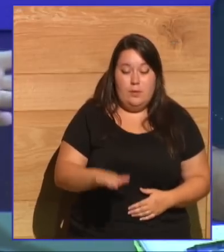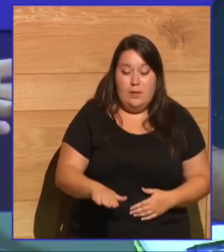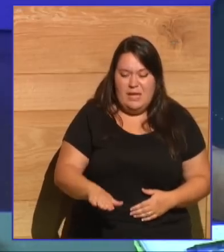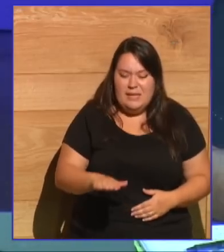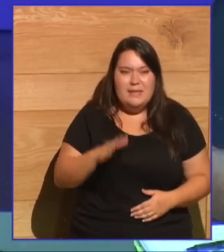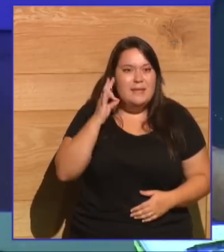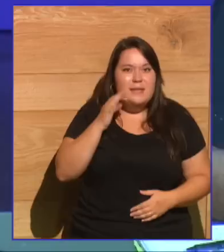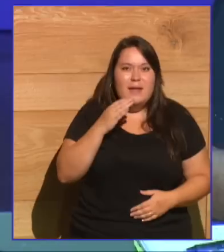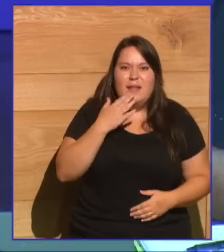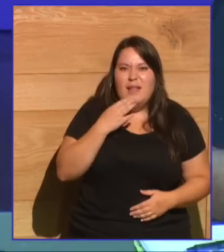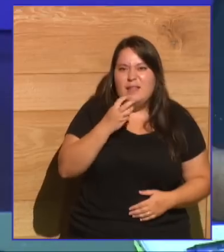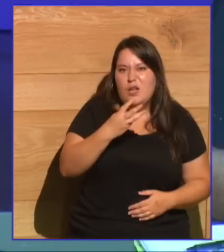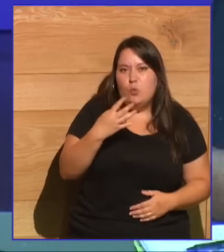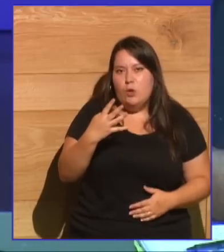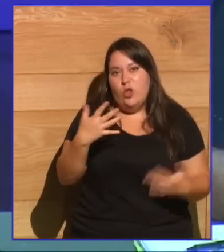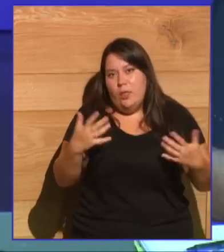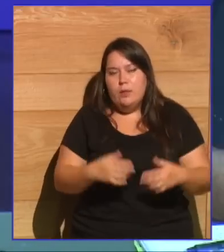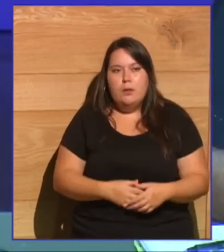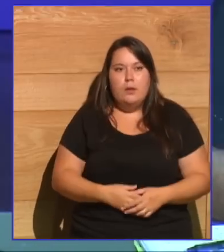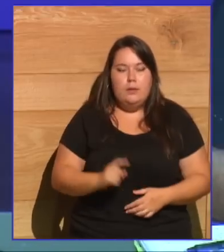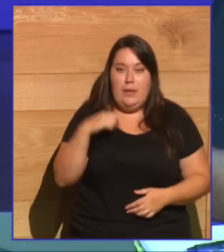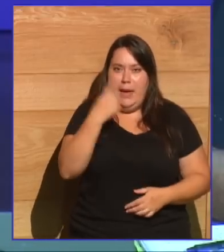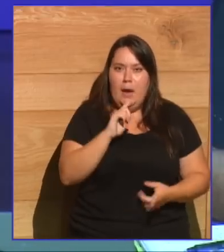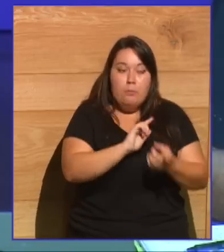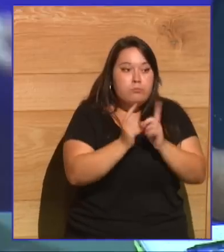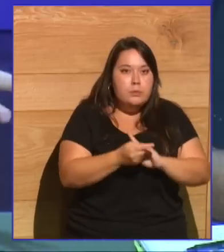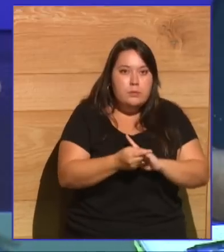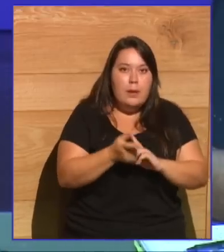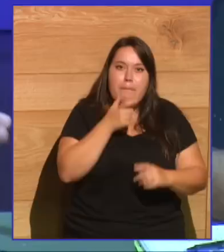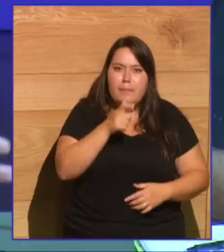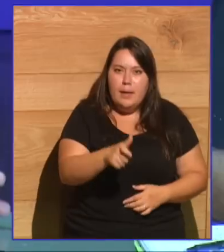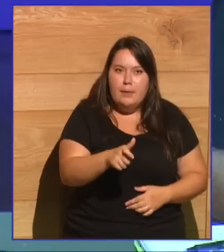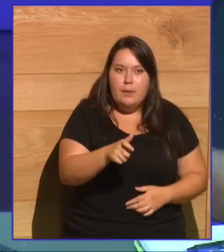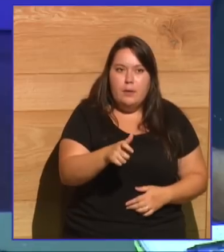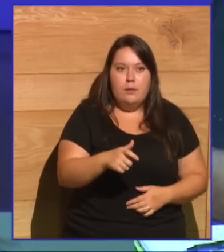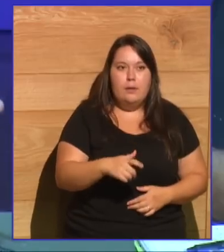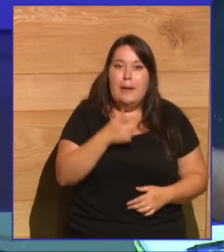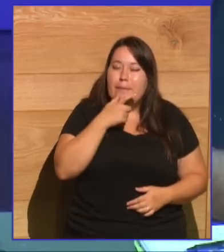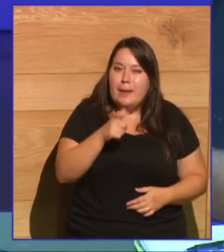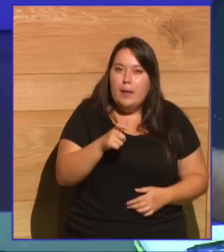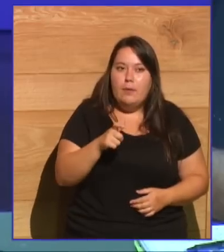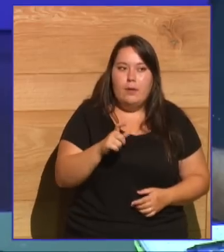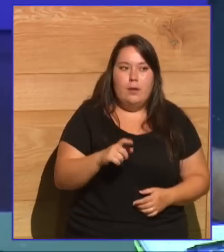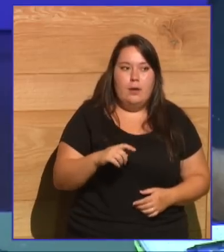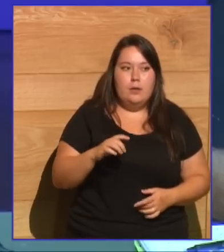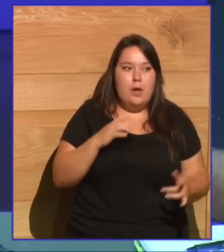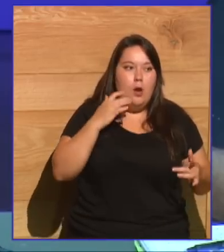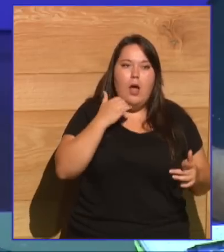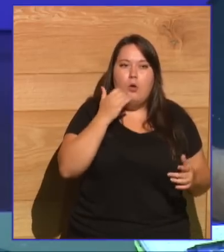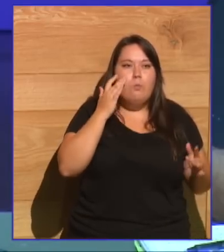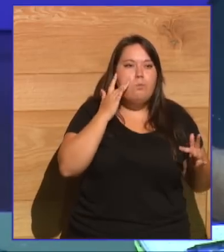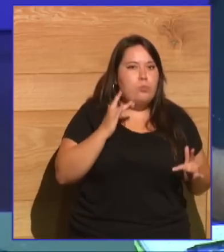años tenía 4 de vida es algo dice pero cómo cambia el gesto como con la palabra podría el gesto un niño pero la palabra como la viste una impunidad